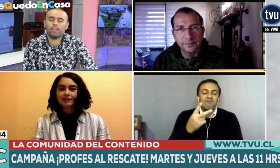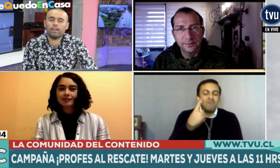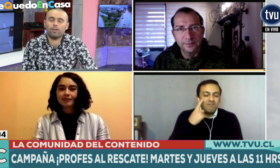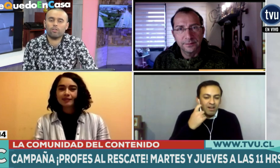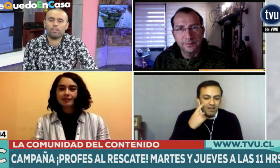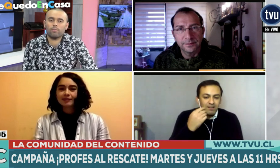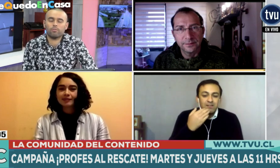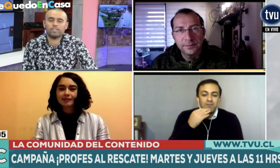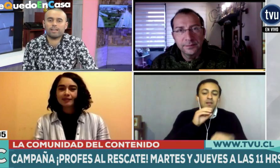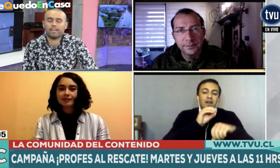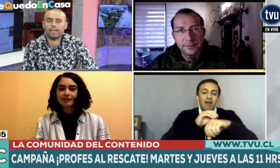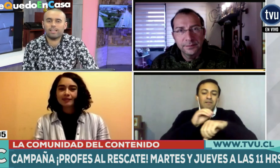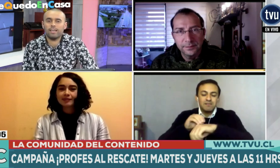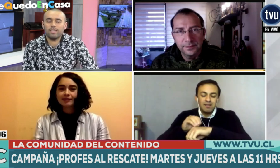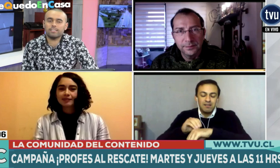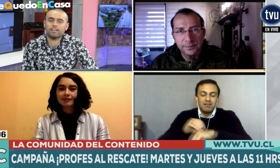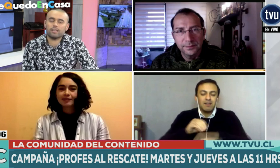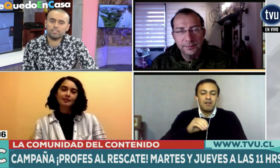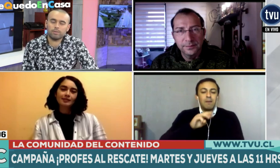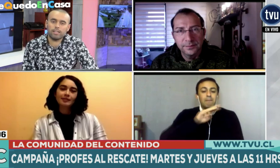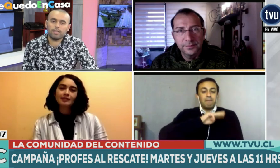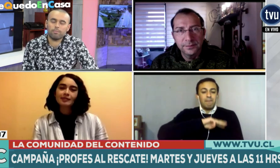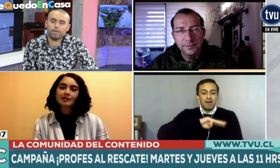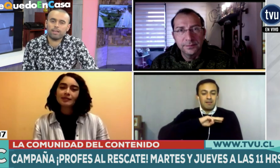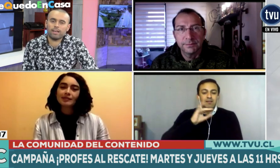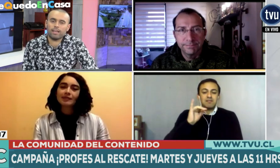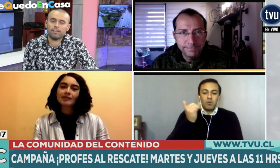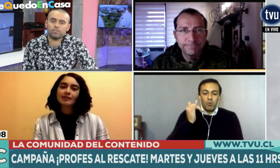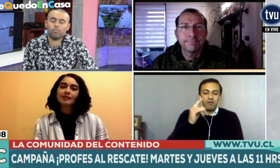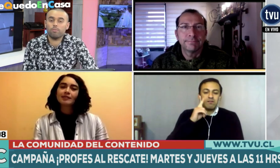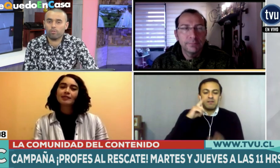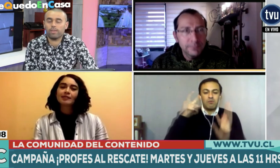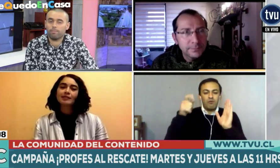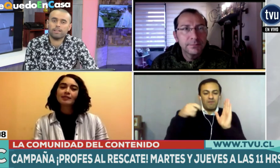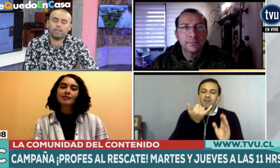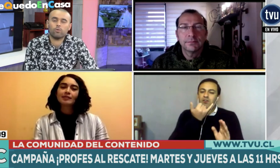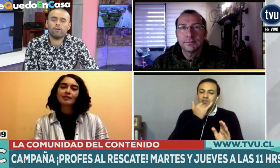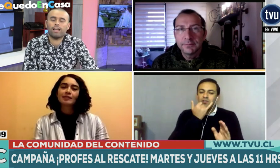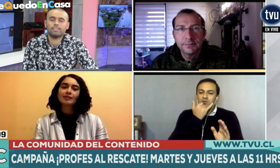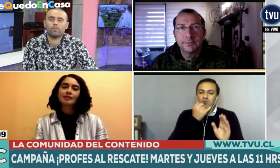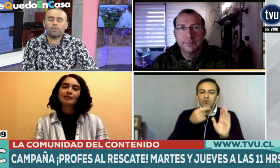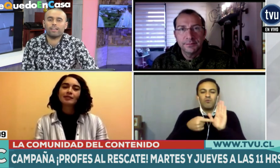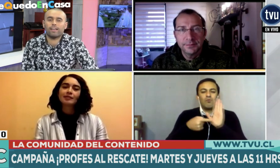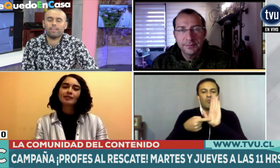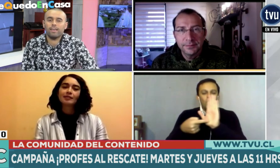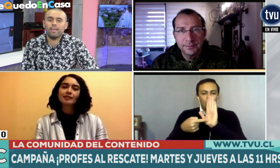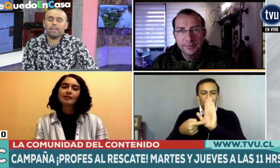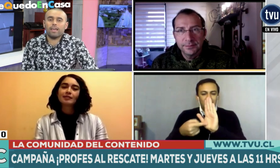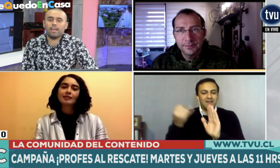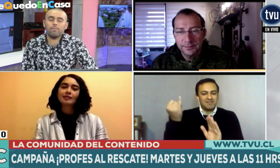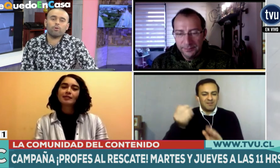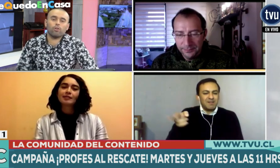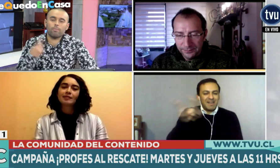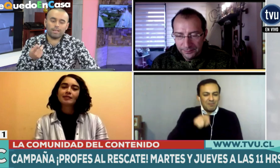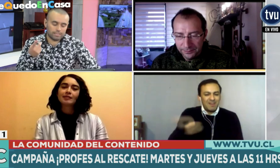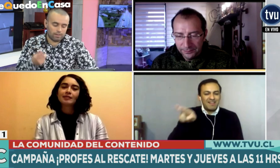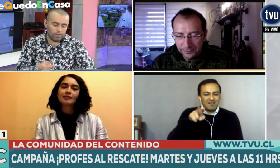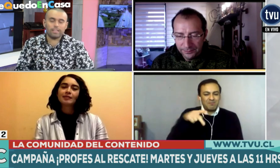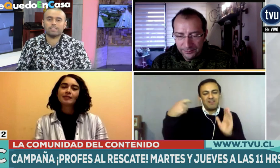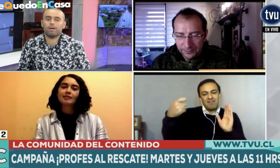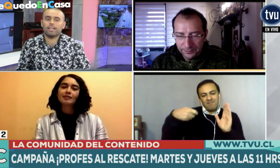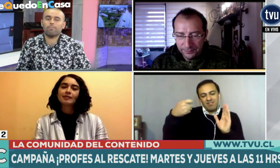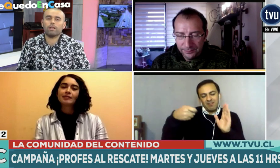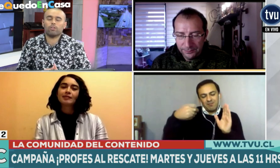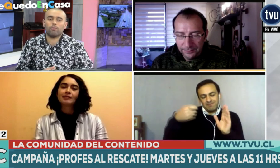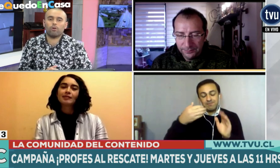capítulos de estreno de Profes al Rescate y se retransmiten también esos mismos días, martes y jueves, a las 5 de la tarde. Y por lo demás,